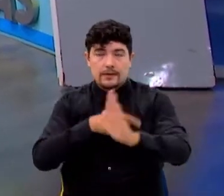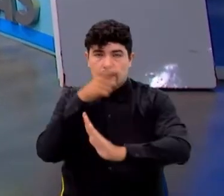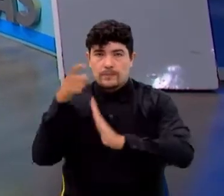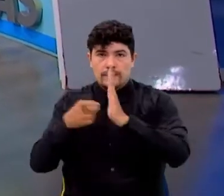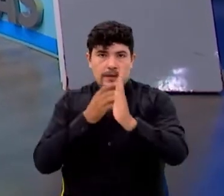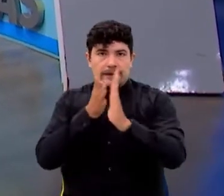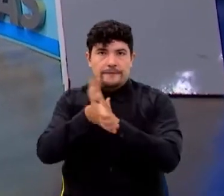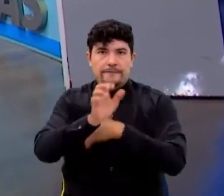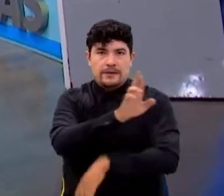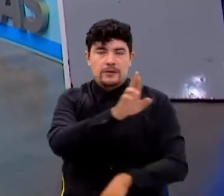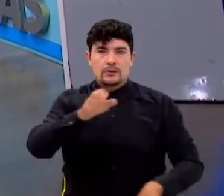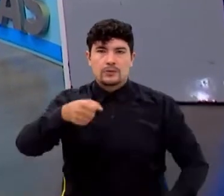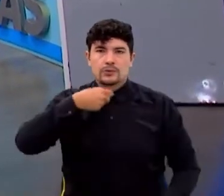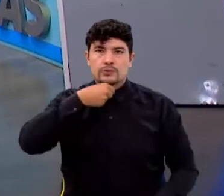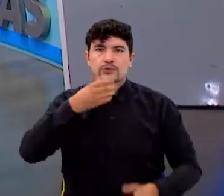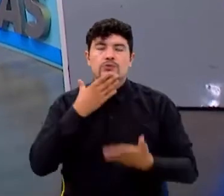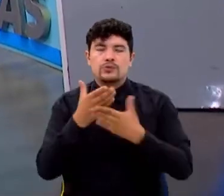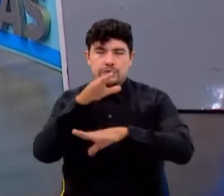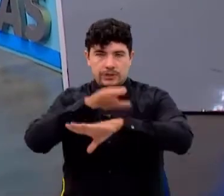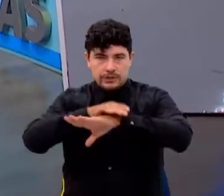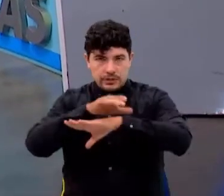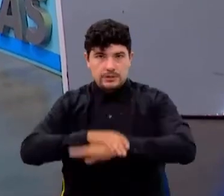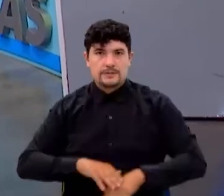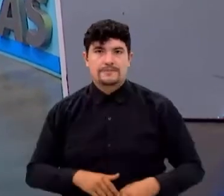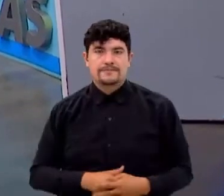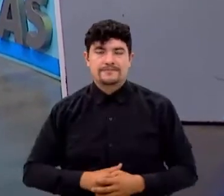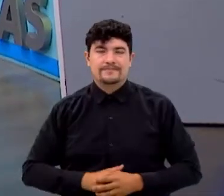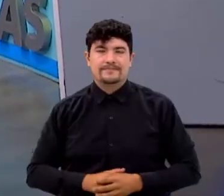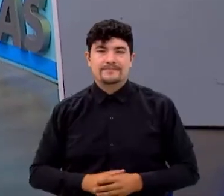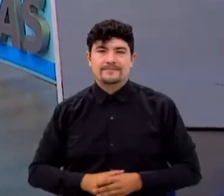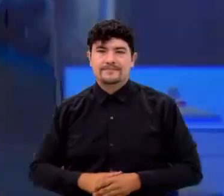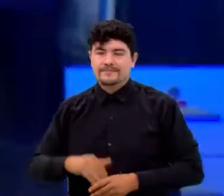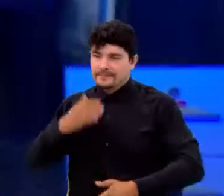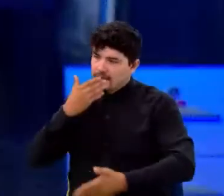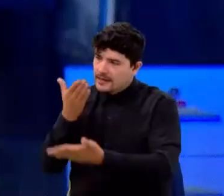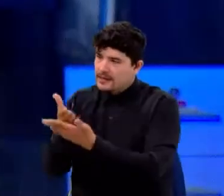estudio. Diana López, para Oriente Noticias, estamos informando. Gracias, Diana.